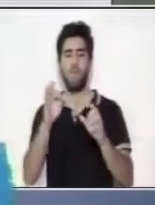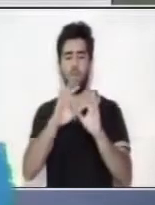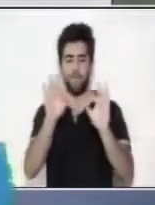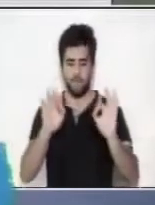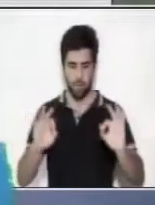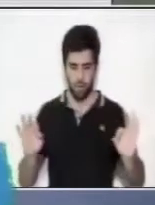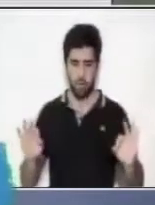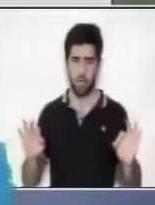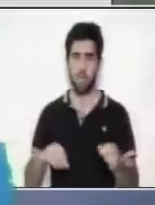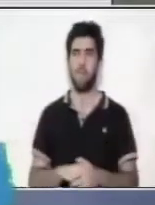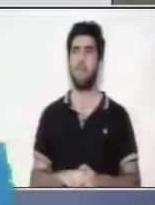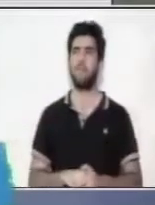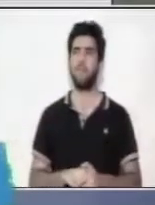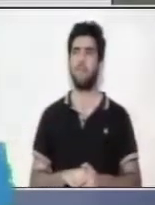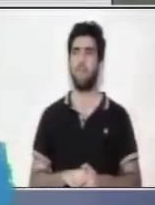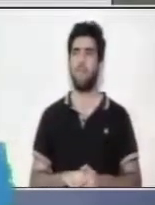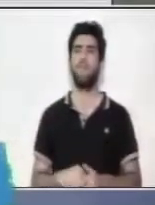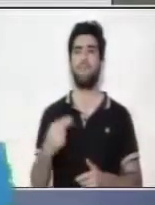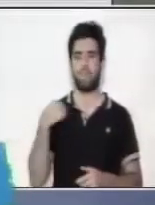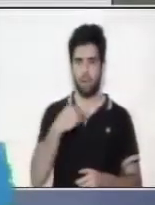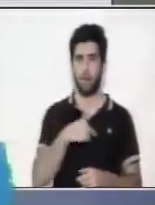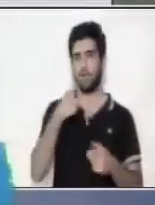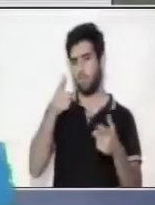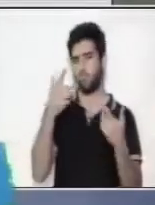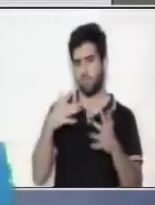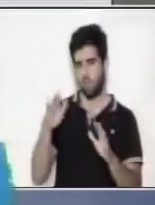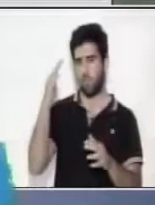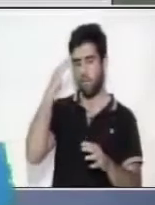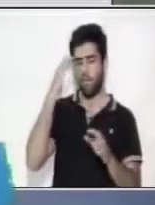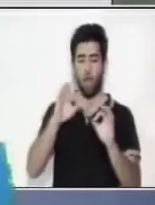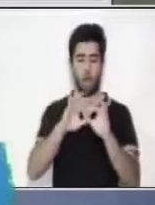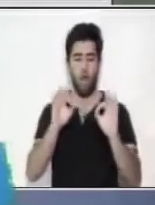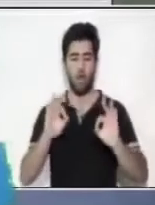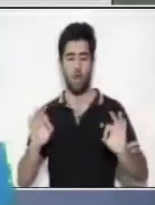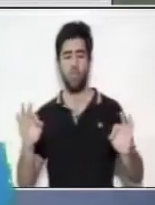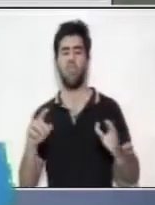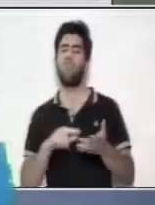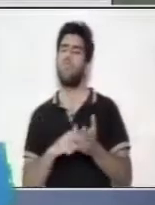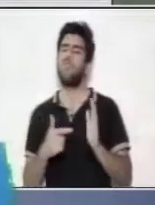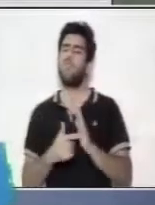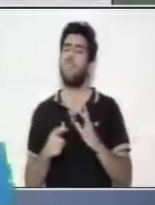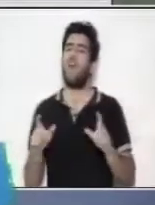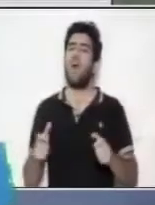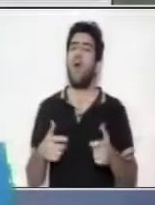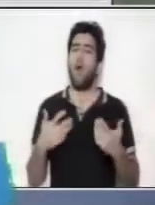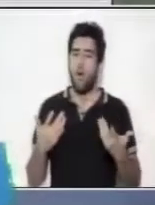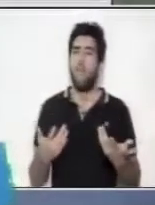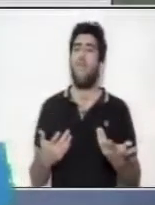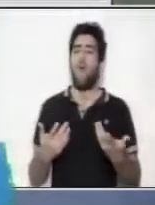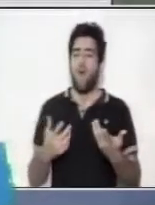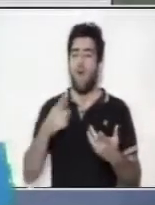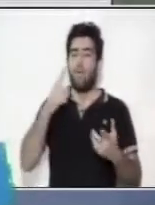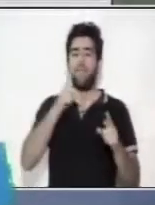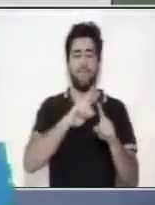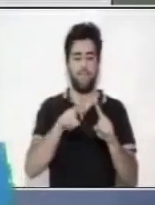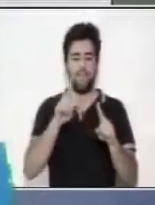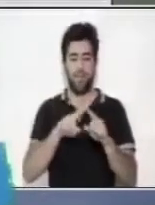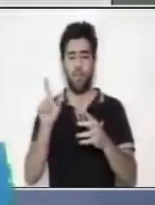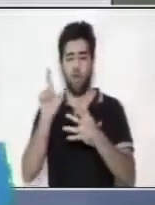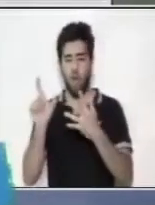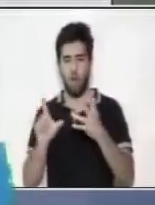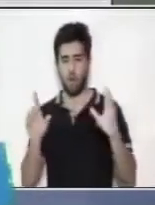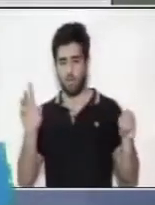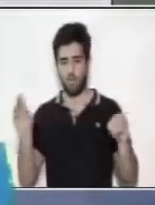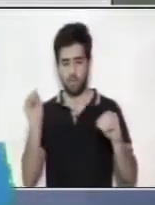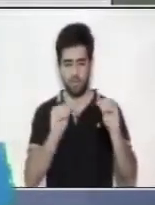logramos identificar qué es una oración y explicábamos que una oración es una construcción gramatical